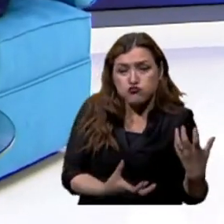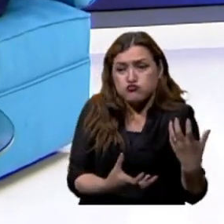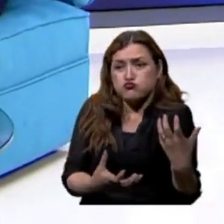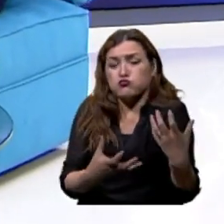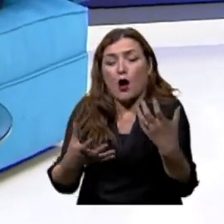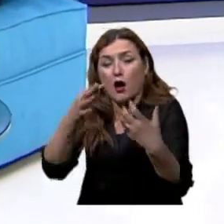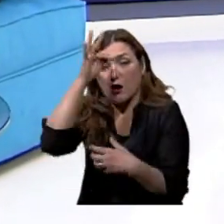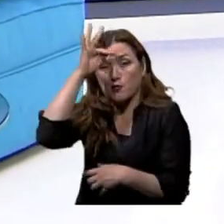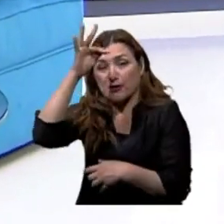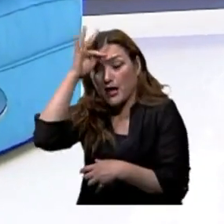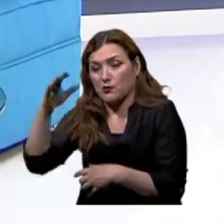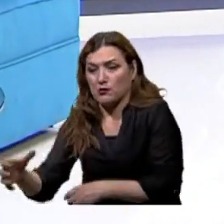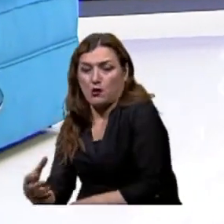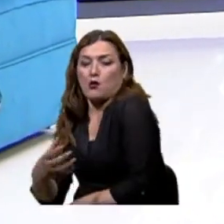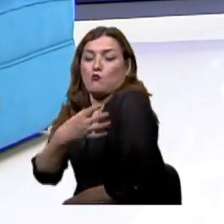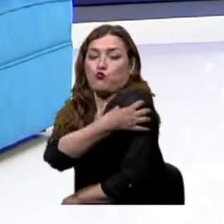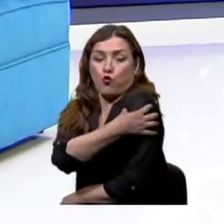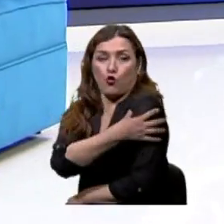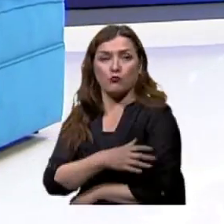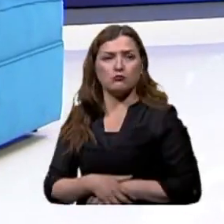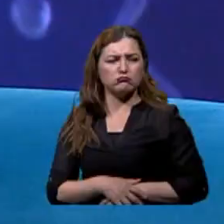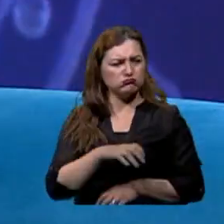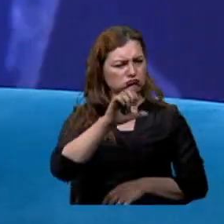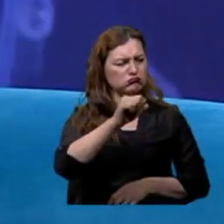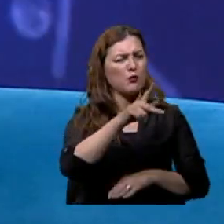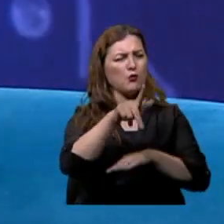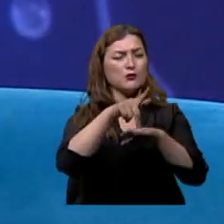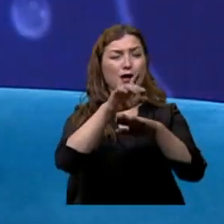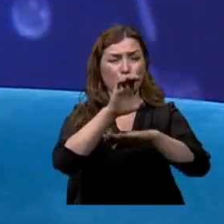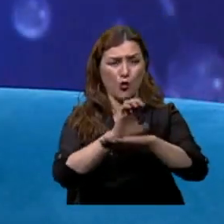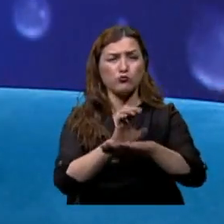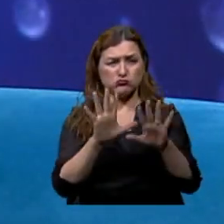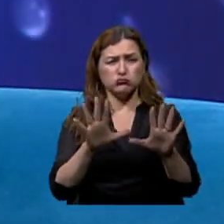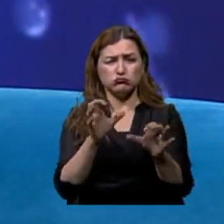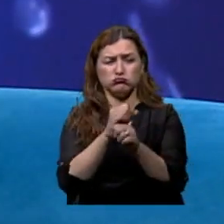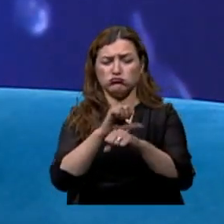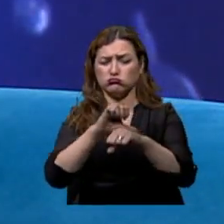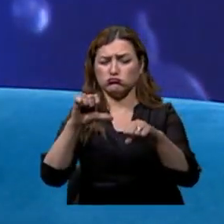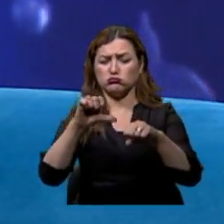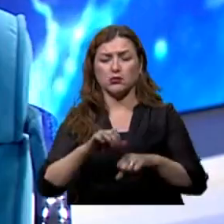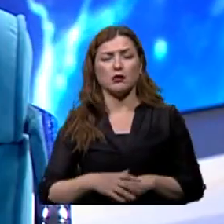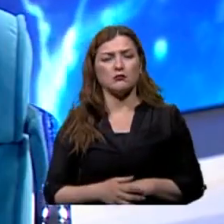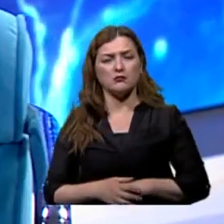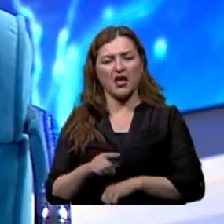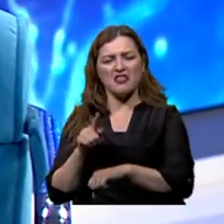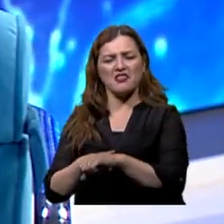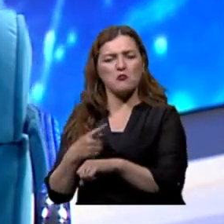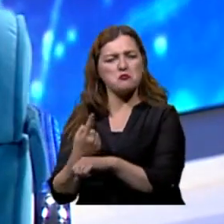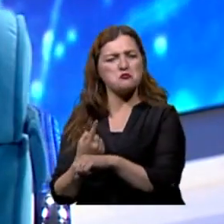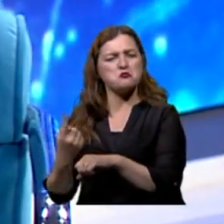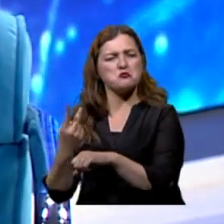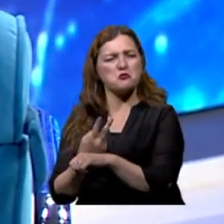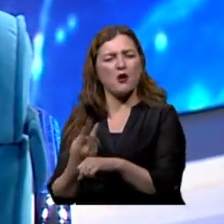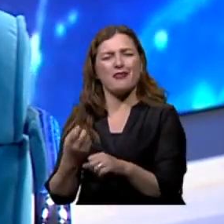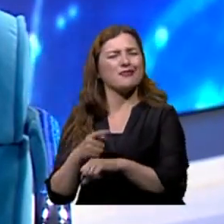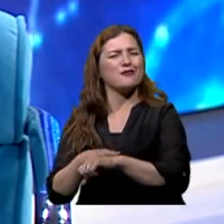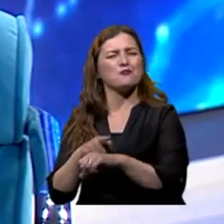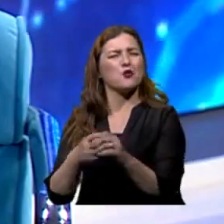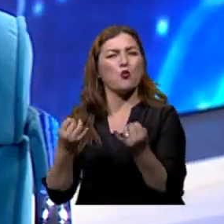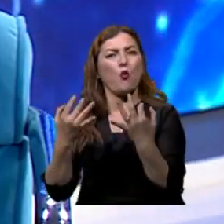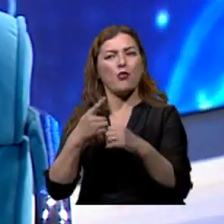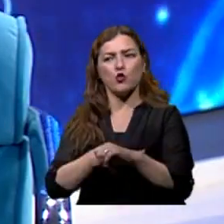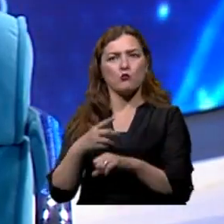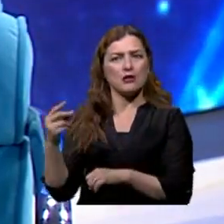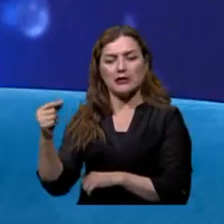el Ecuador de profesionales que han hecho reimplantes de miembros. ¿Y cuánto tiempo más o menos de esa ventana que tenemos para